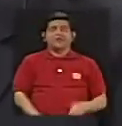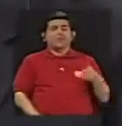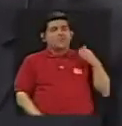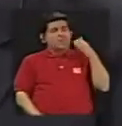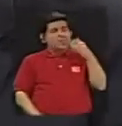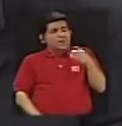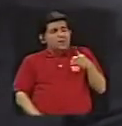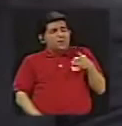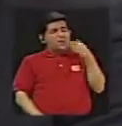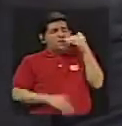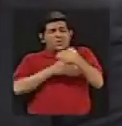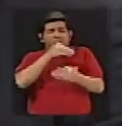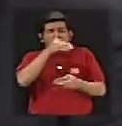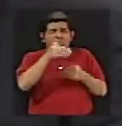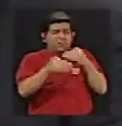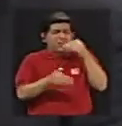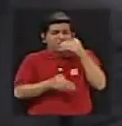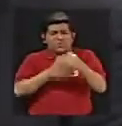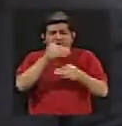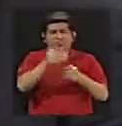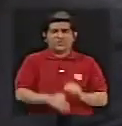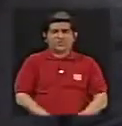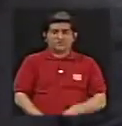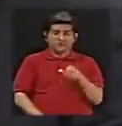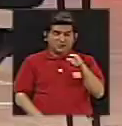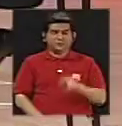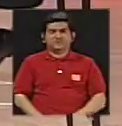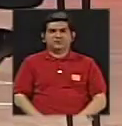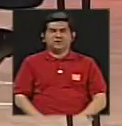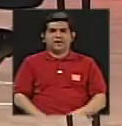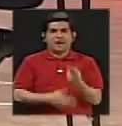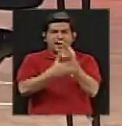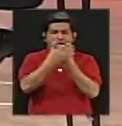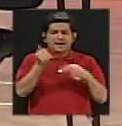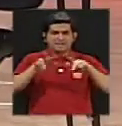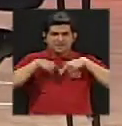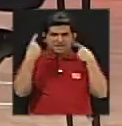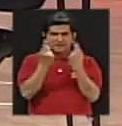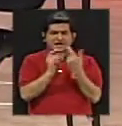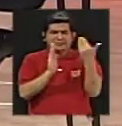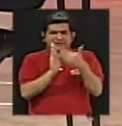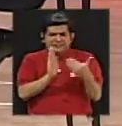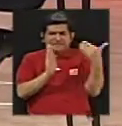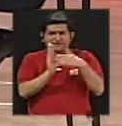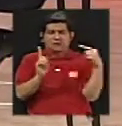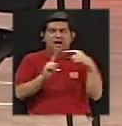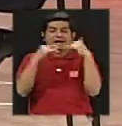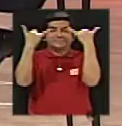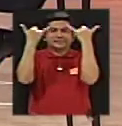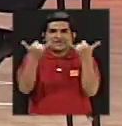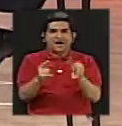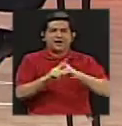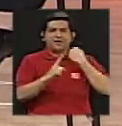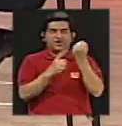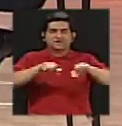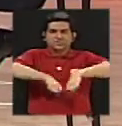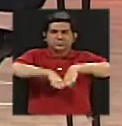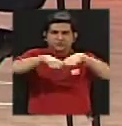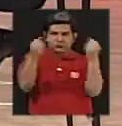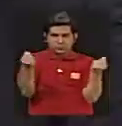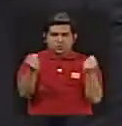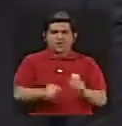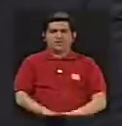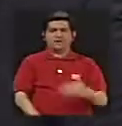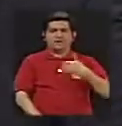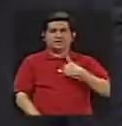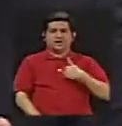lento proceso donde se ha ido dominando el bipartidismo tradicional hasta llegar a este momento de quiebre con un,